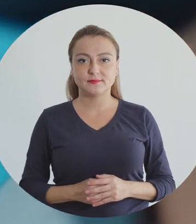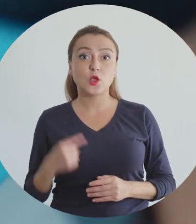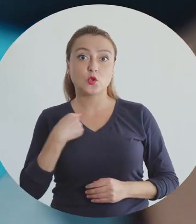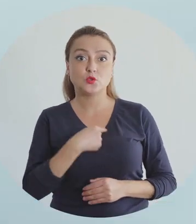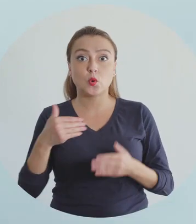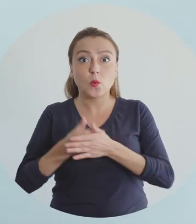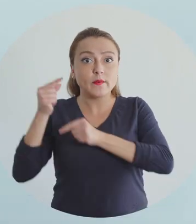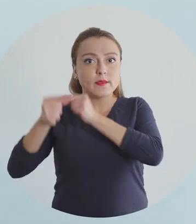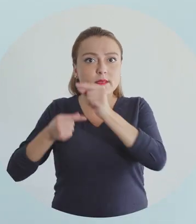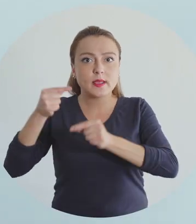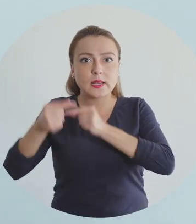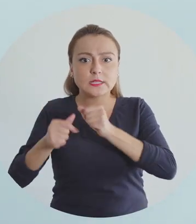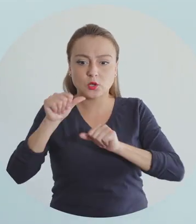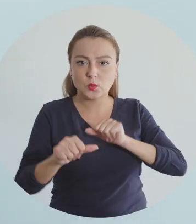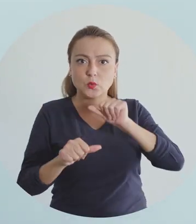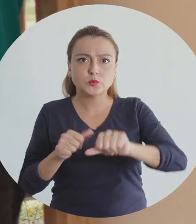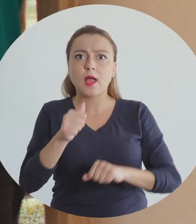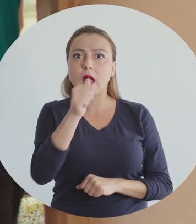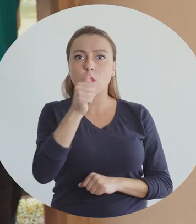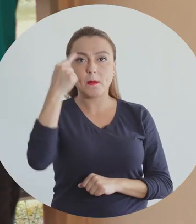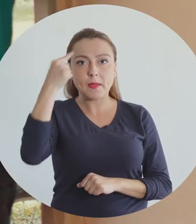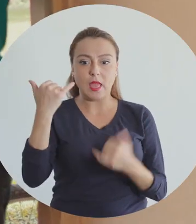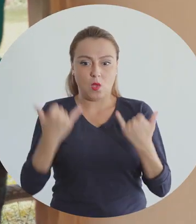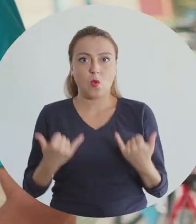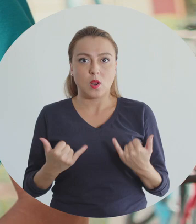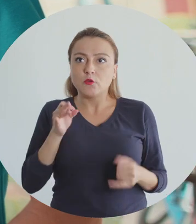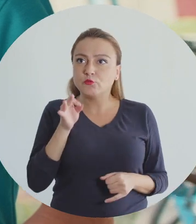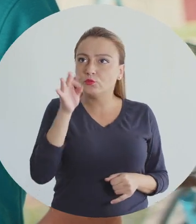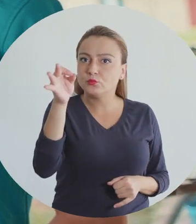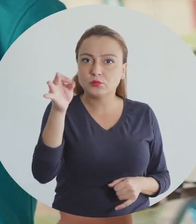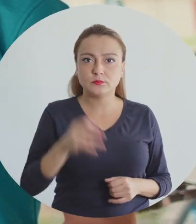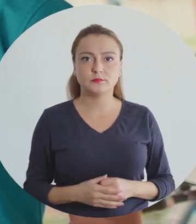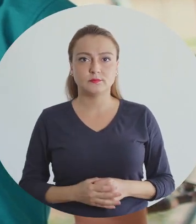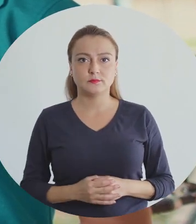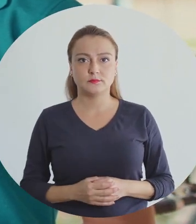Somos la nueva ola, la que lucha por el agua para el presente y el futuro.